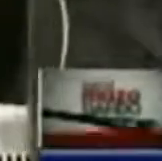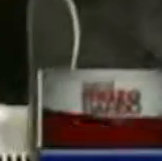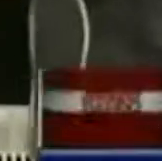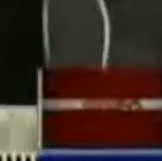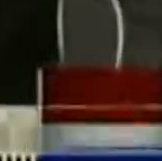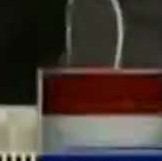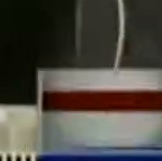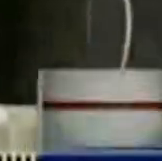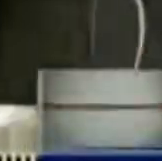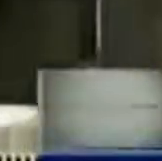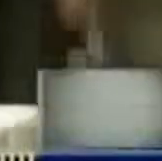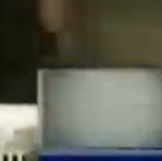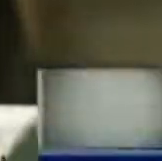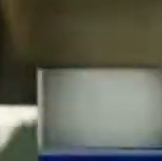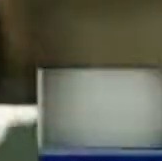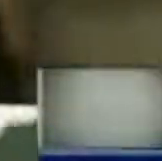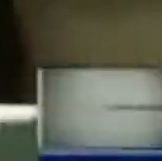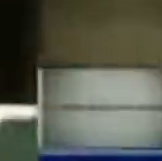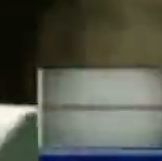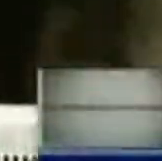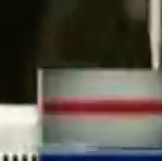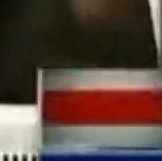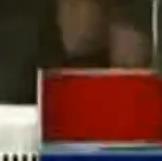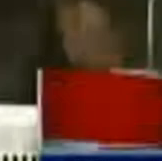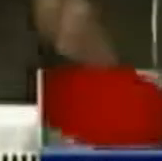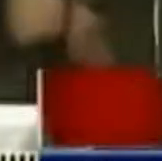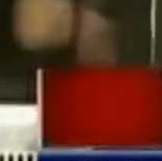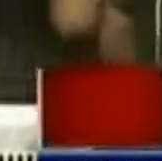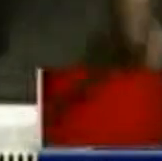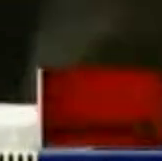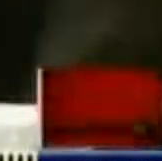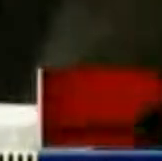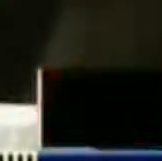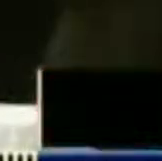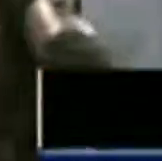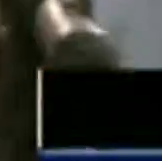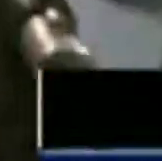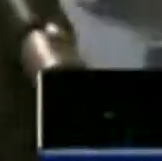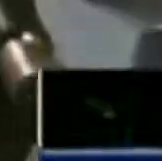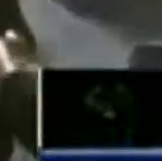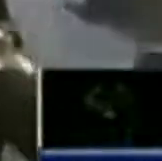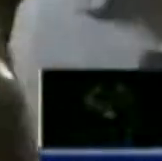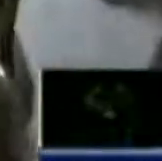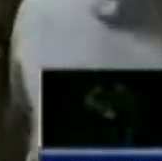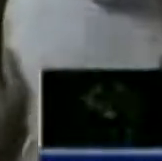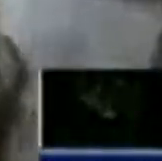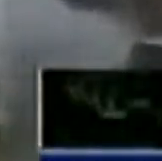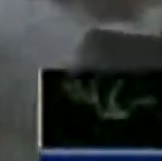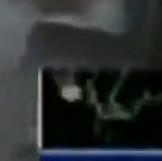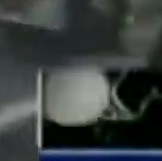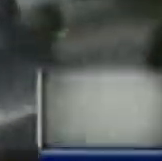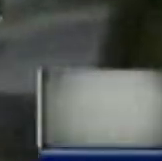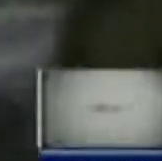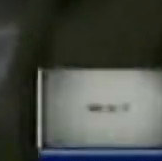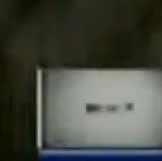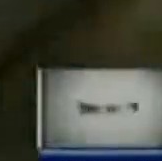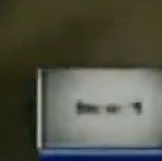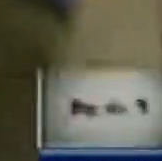de la marina otros dos de la Aviación unos guardias nacionales y oficiales